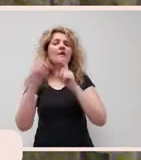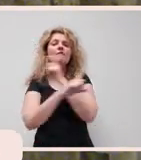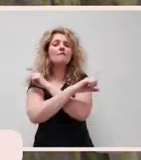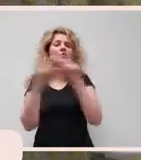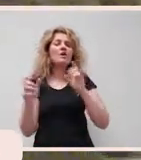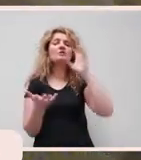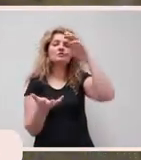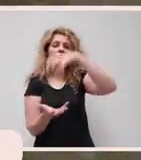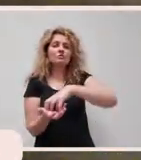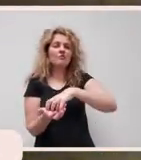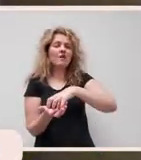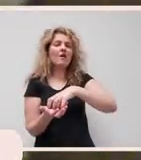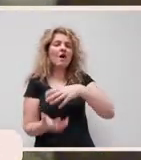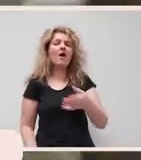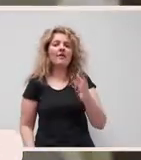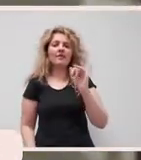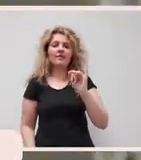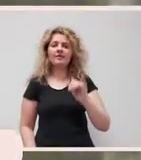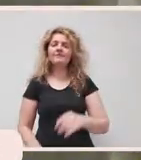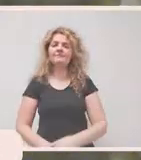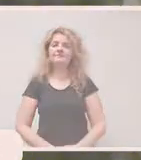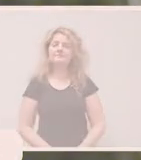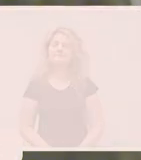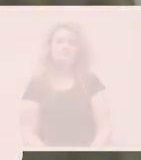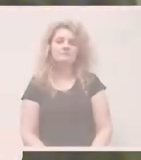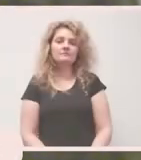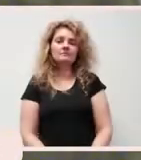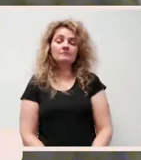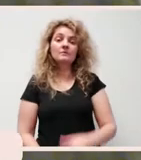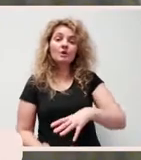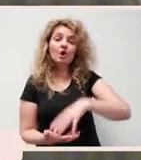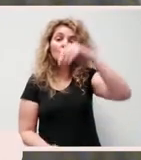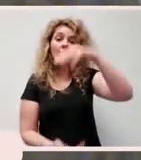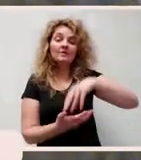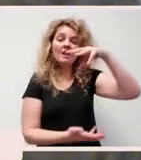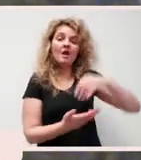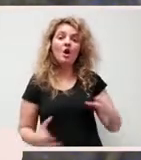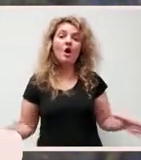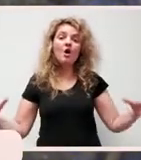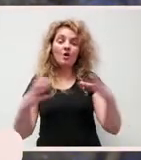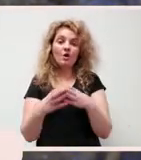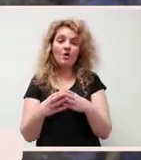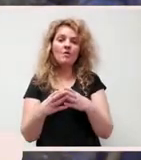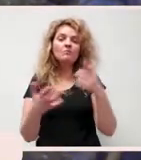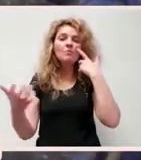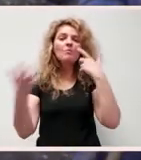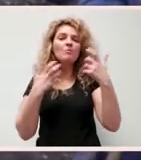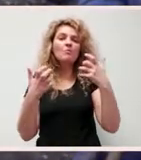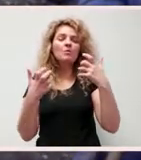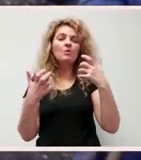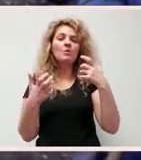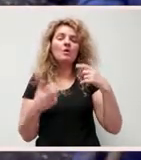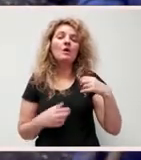institución. Entre todos os miliarios da colección, destacamos pola súa trascendencia para a historia de Pontevedra o aparecido